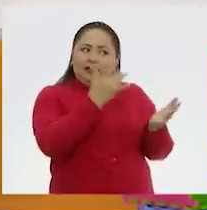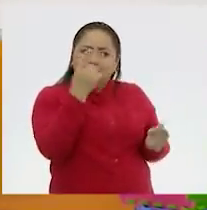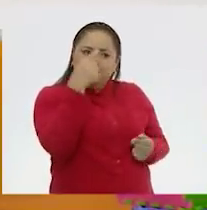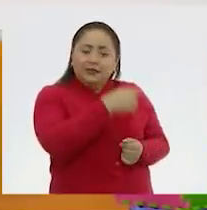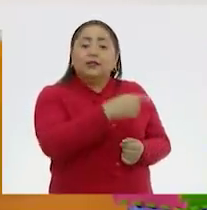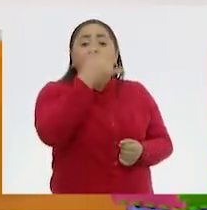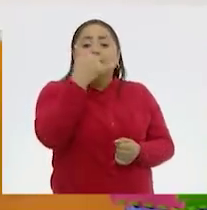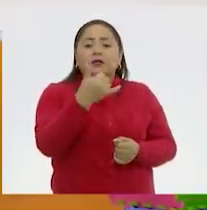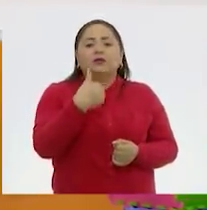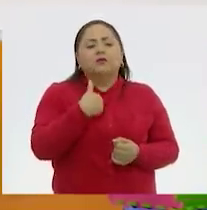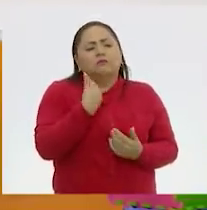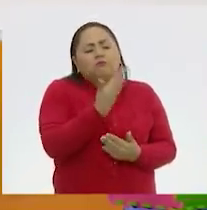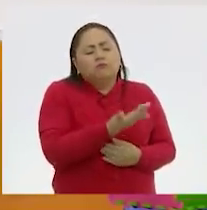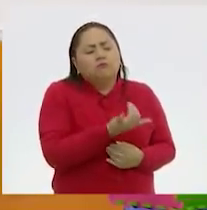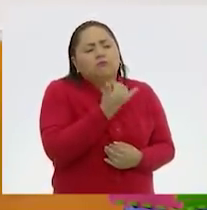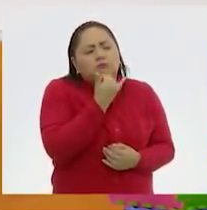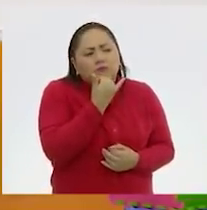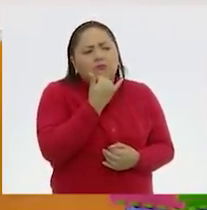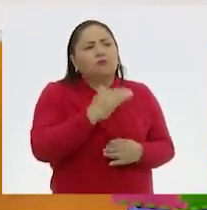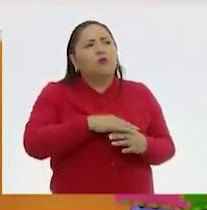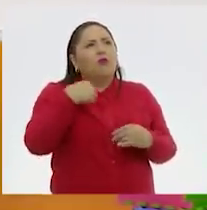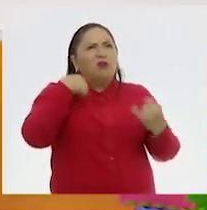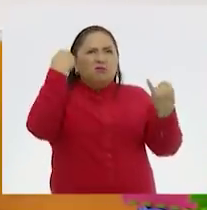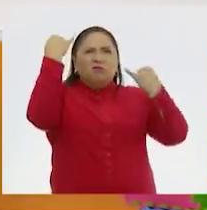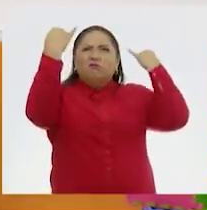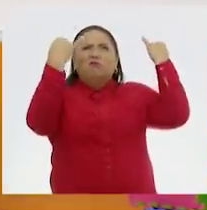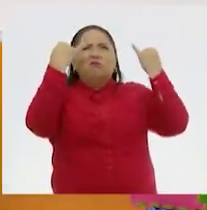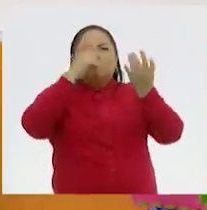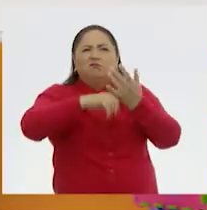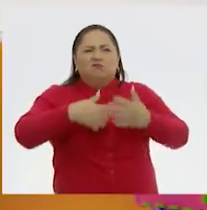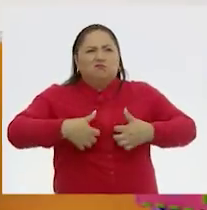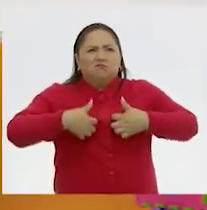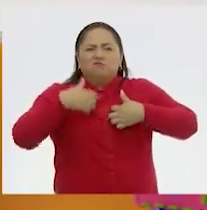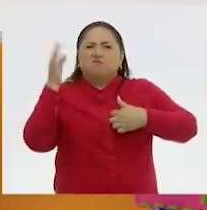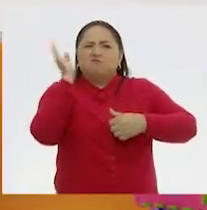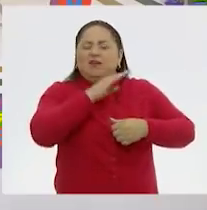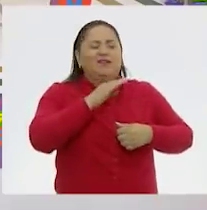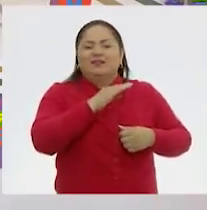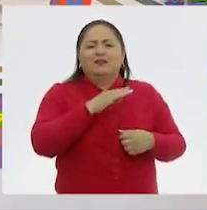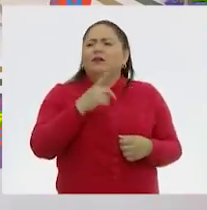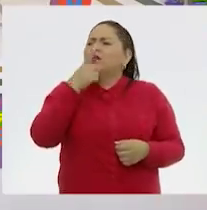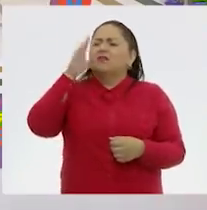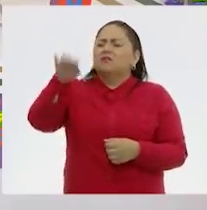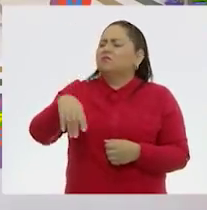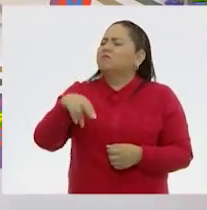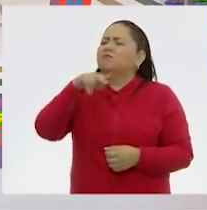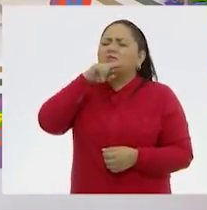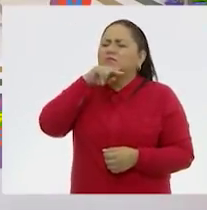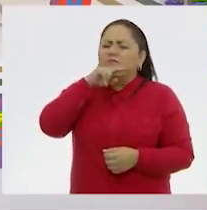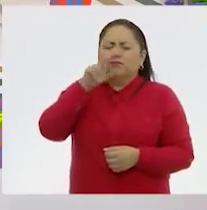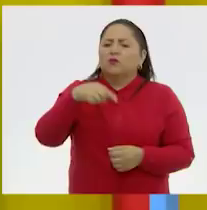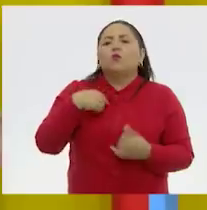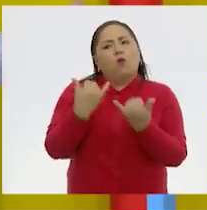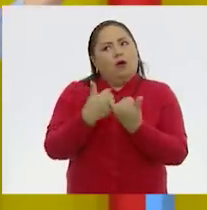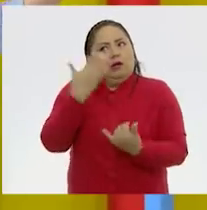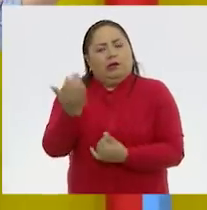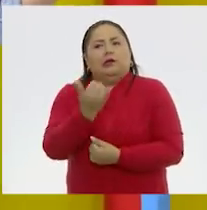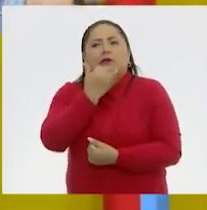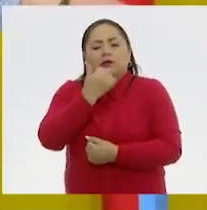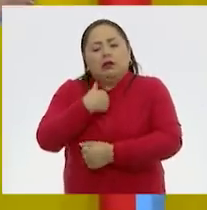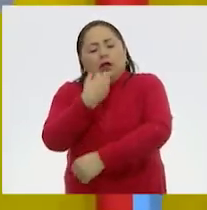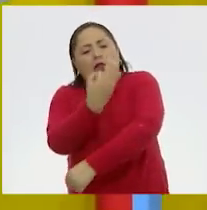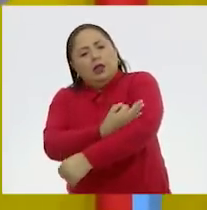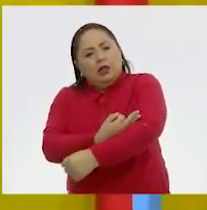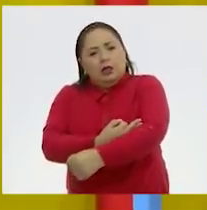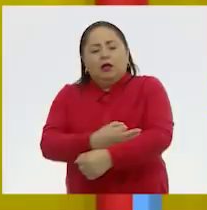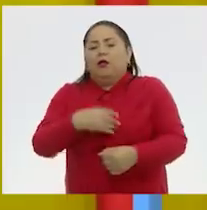ti. Y te ofrezco una disculpa por haber imaginado que me portaba mal contigo. No tienes que disculpar nada. Yo también me disculpo contigo por haber llegado